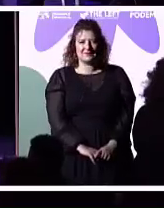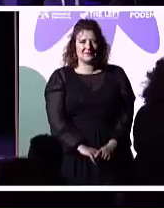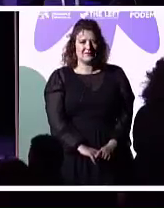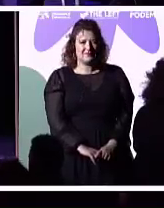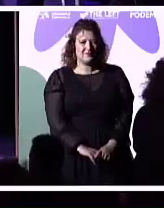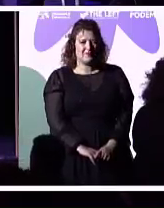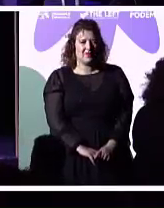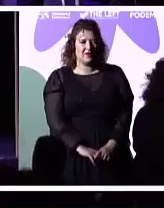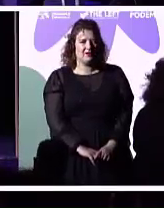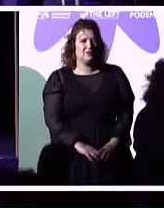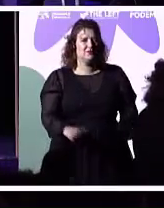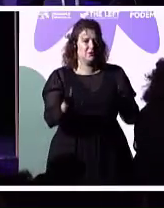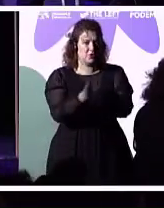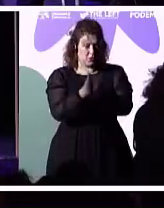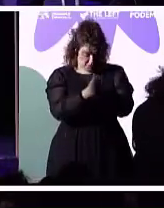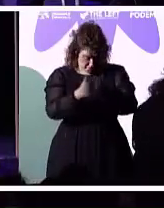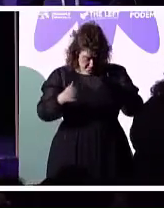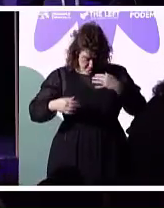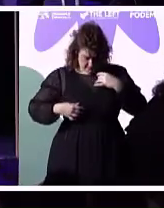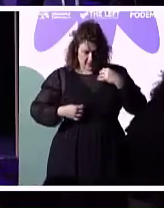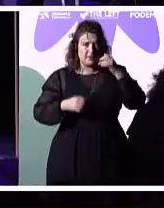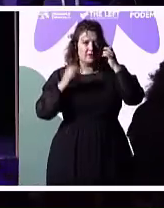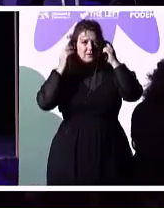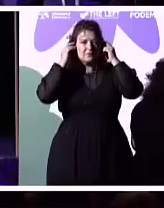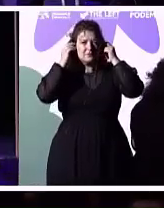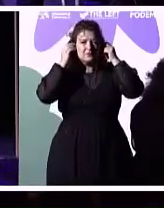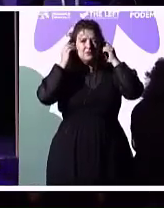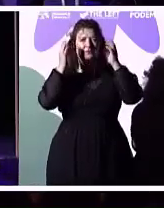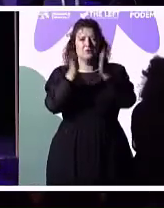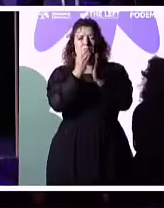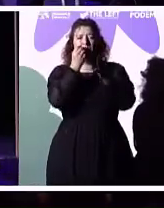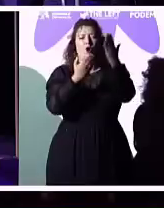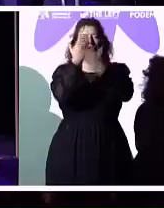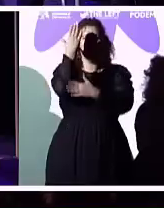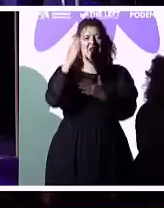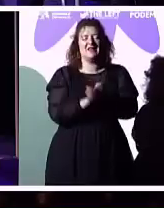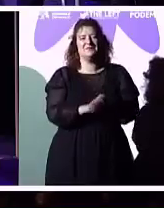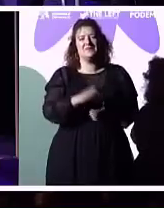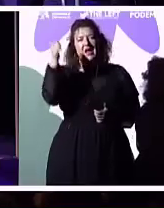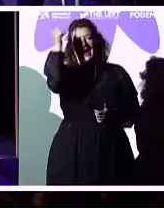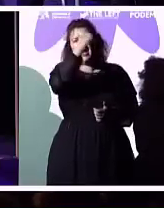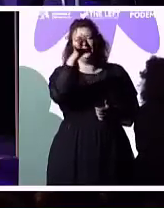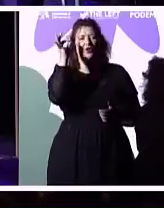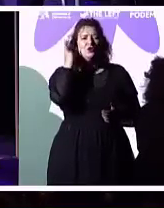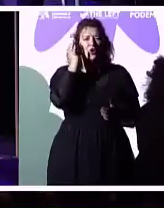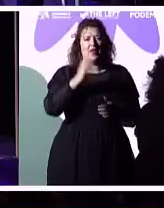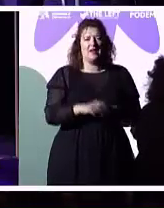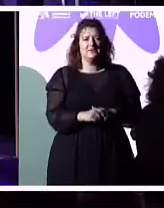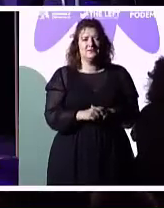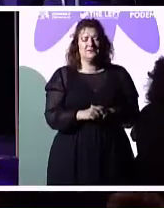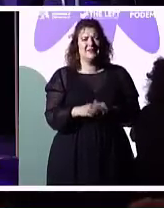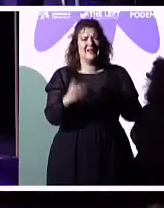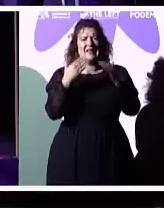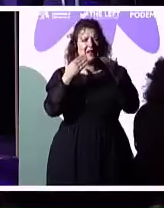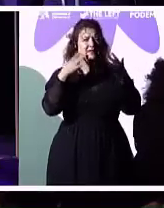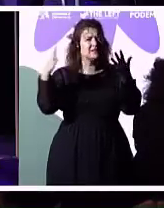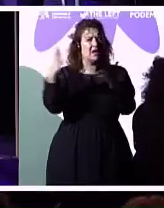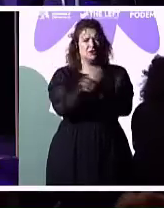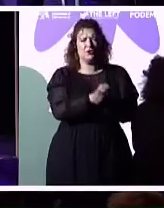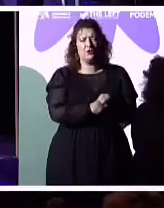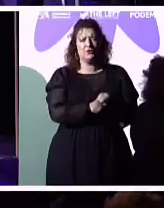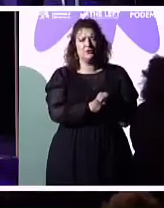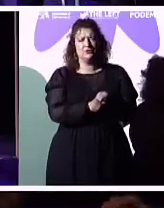compañeras compañeros Muy buenos días a todas y a todos Muchas gracias a todos los compañeros